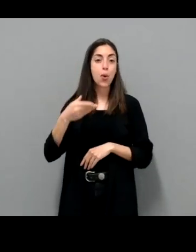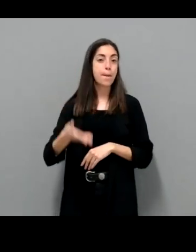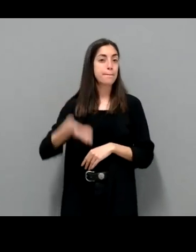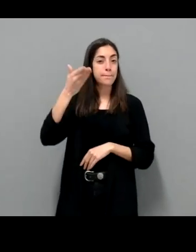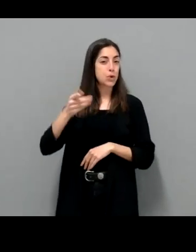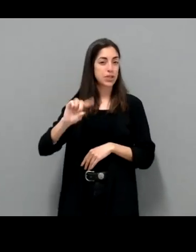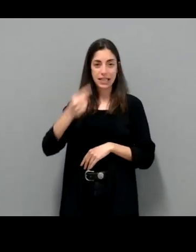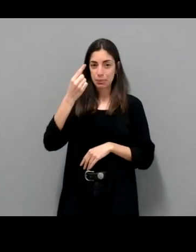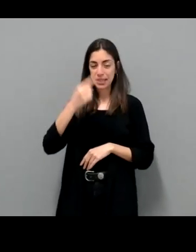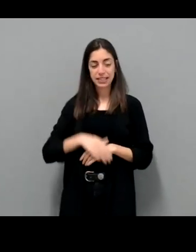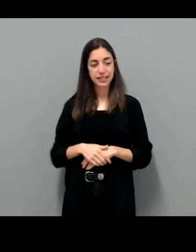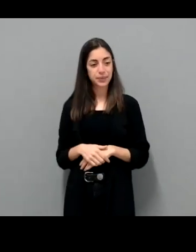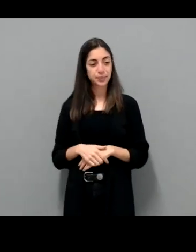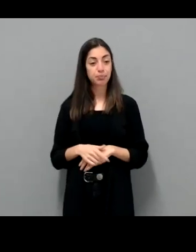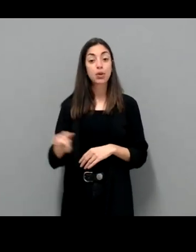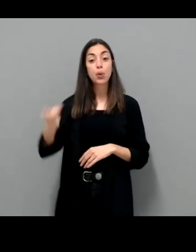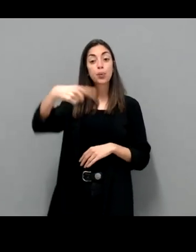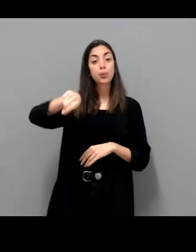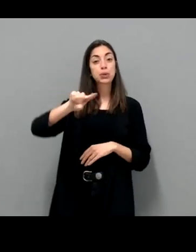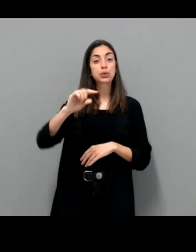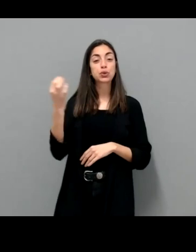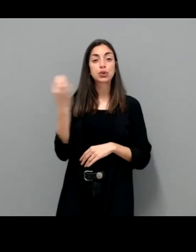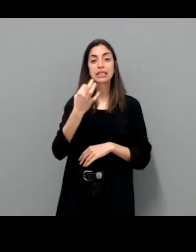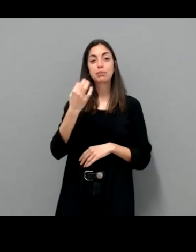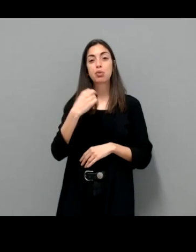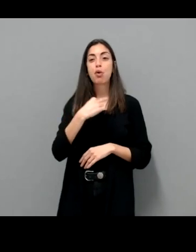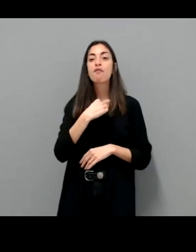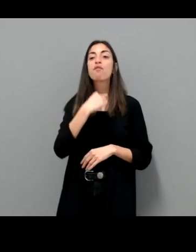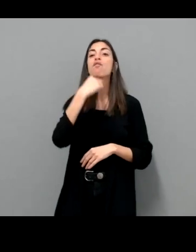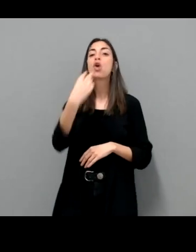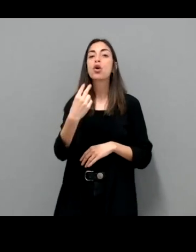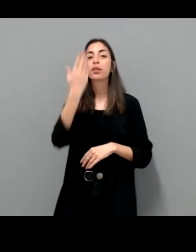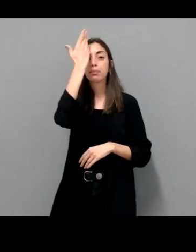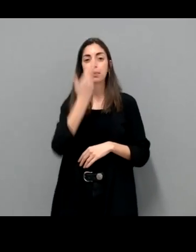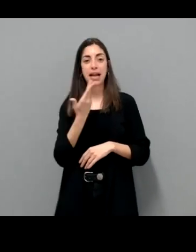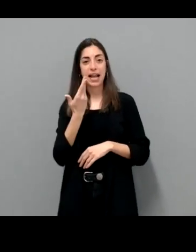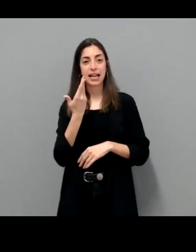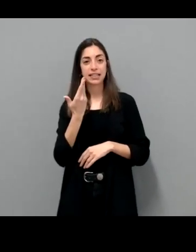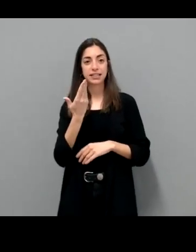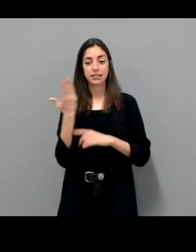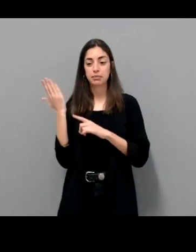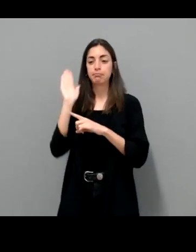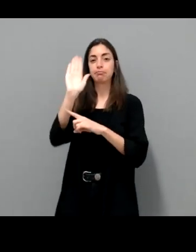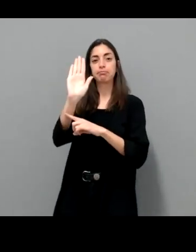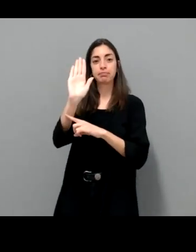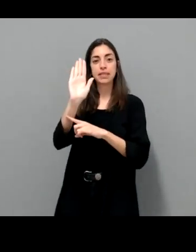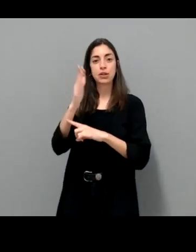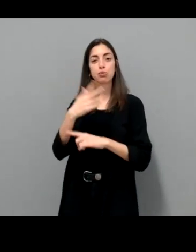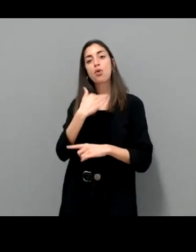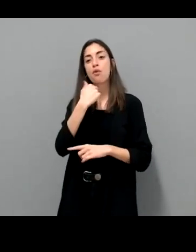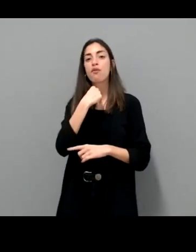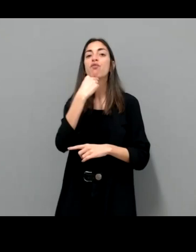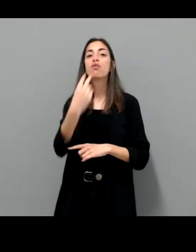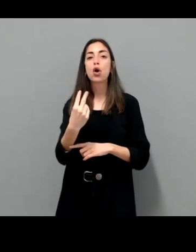hacer. Vosotras tenéis que ser la voz de la parálisis cerebral, la voz de las mujeres. Y